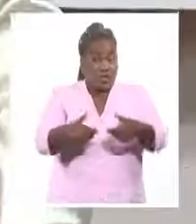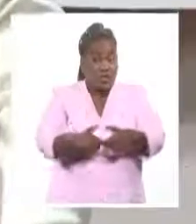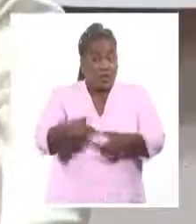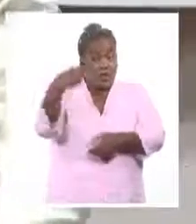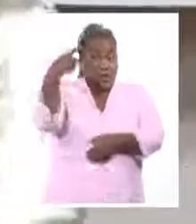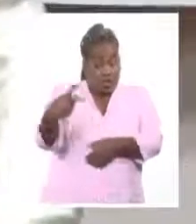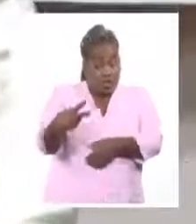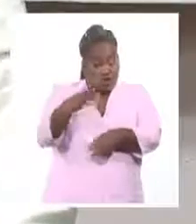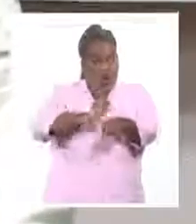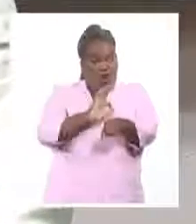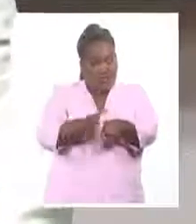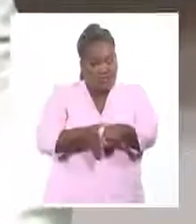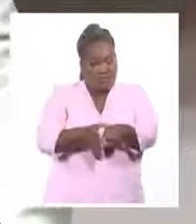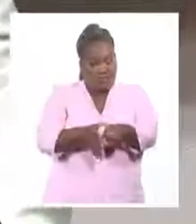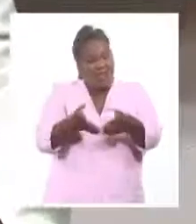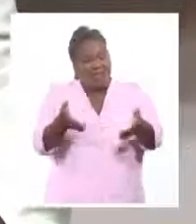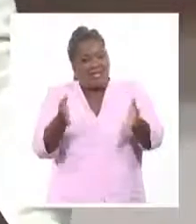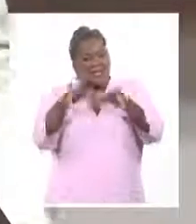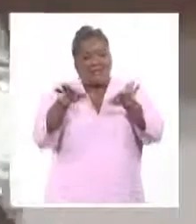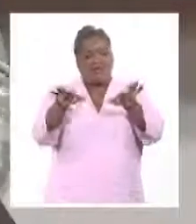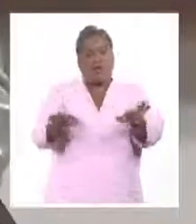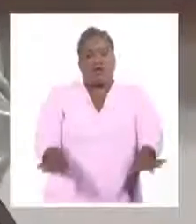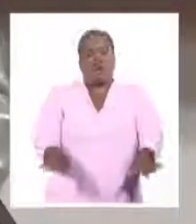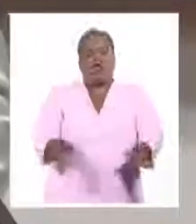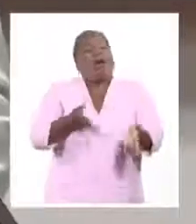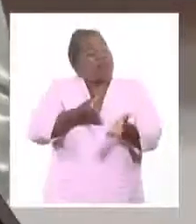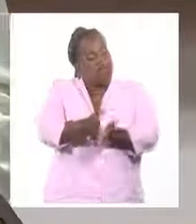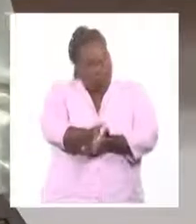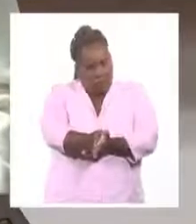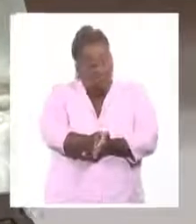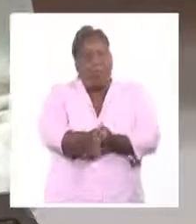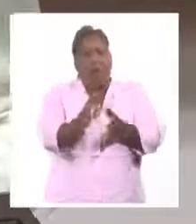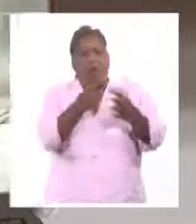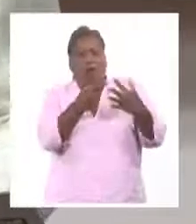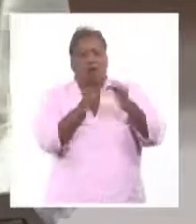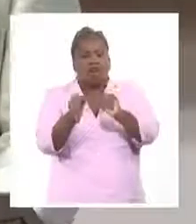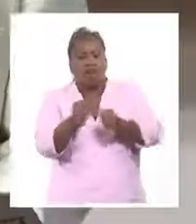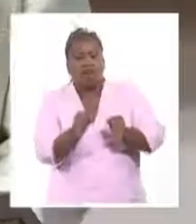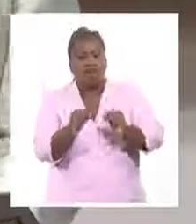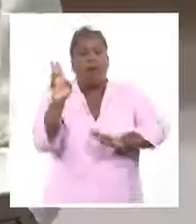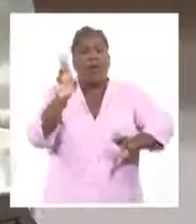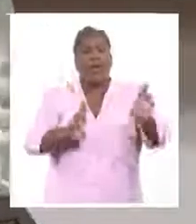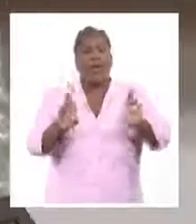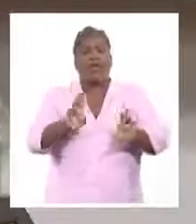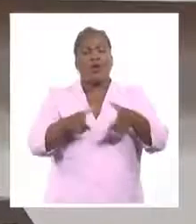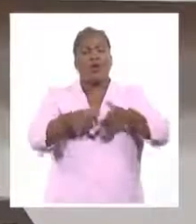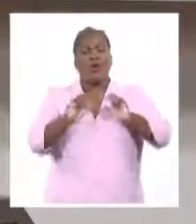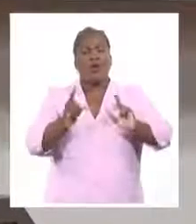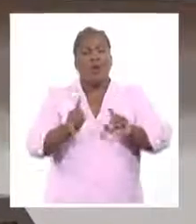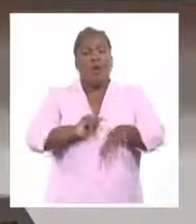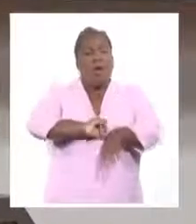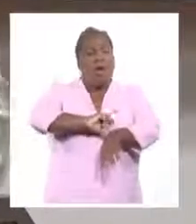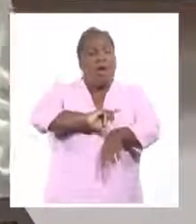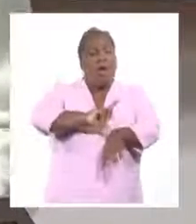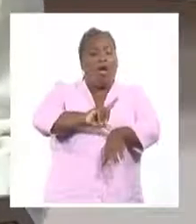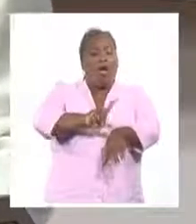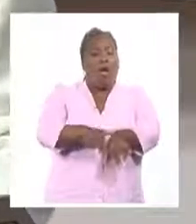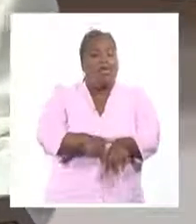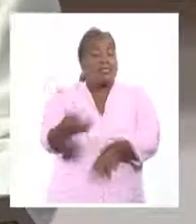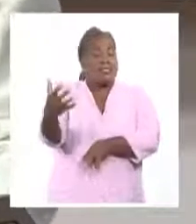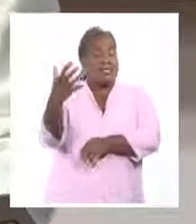pandemia, pero sin pausa en el seguimiento a los acuerdos de aquella reunión larga, honda y